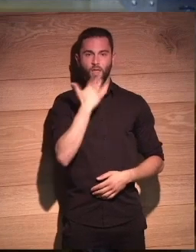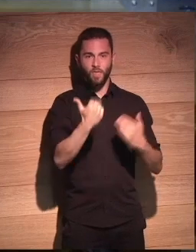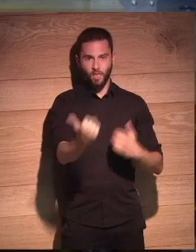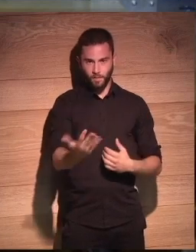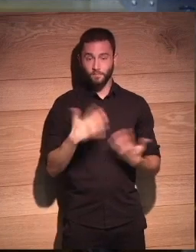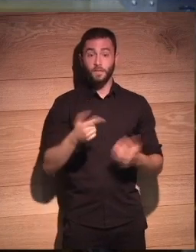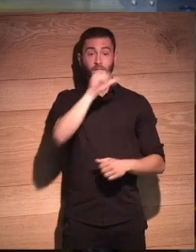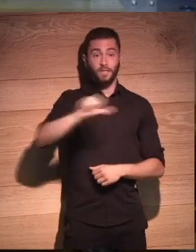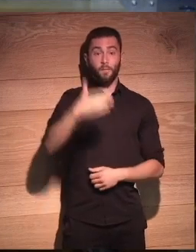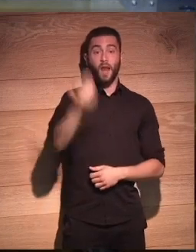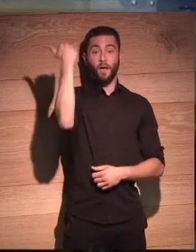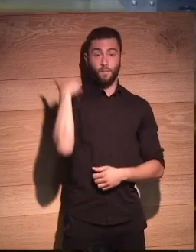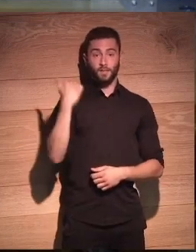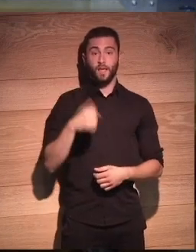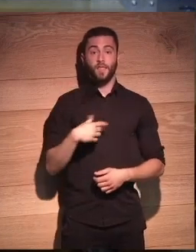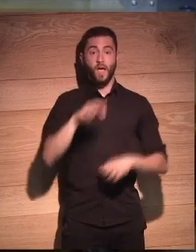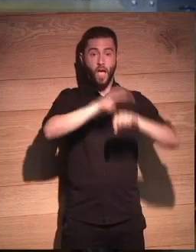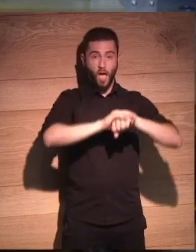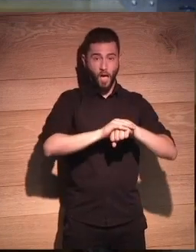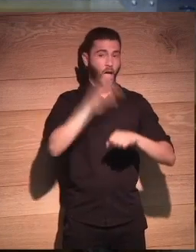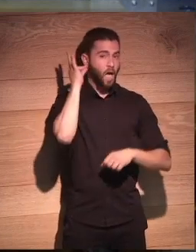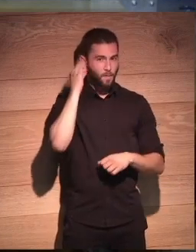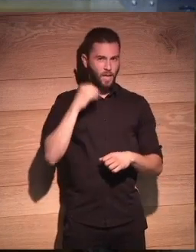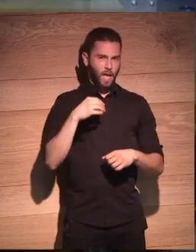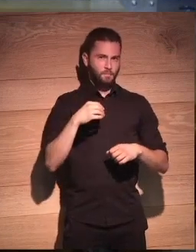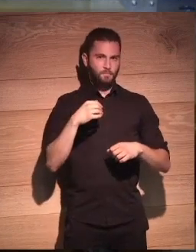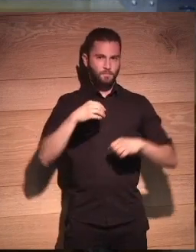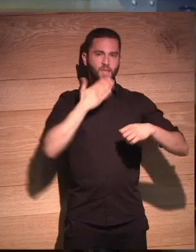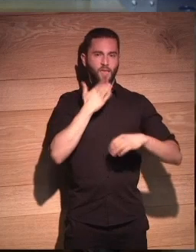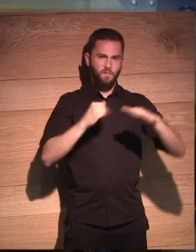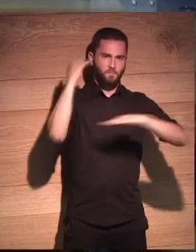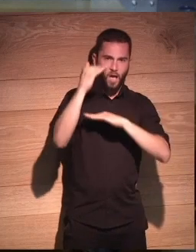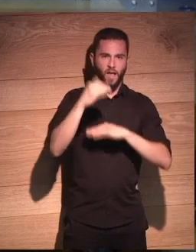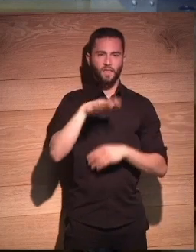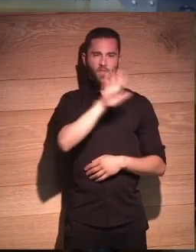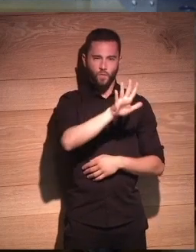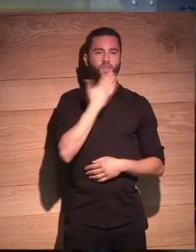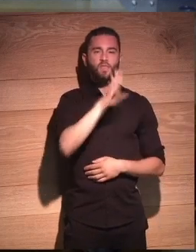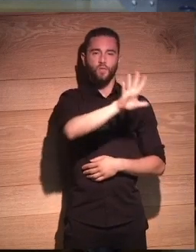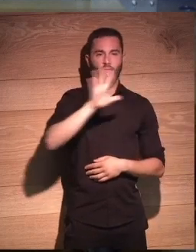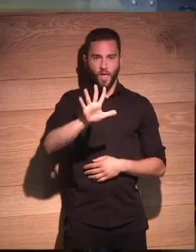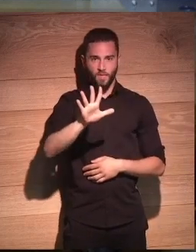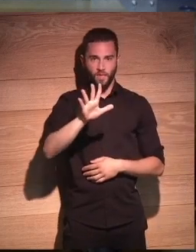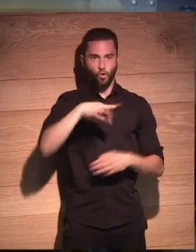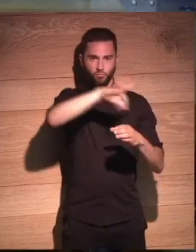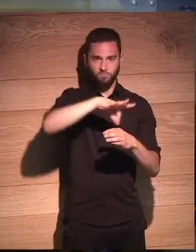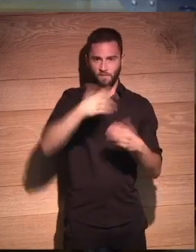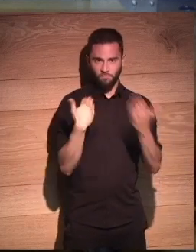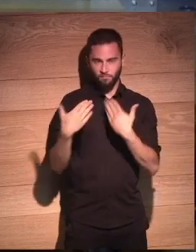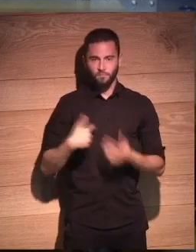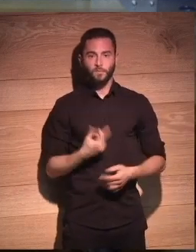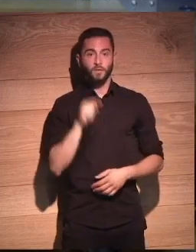La semana pasada tomaba un café con una amiga que es un poquito mayor que yo. Tiene como unos 55 años. Es una alta ejecutiva de una